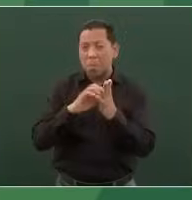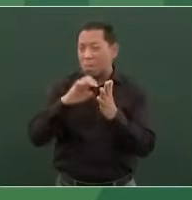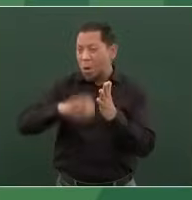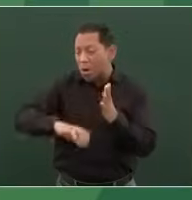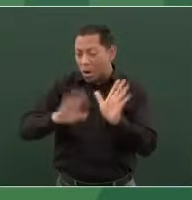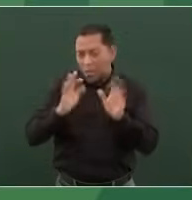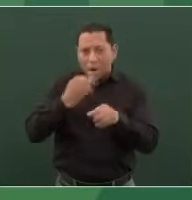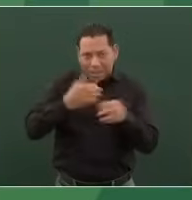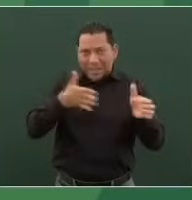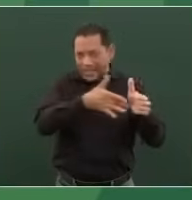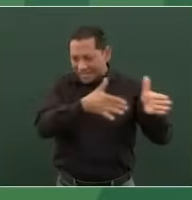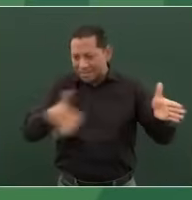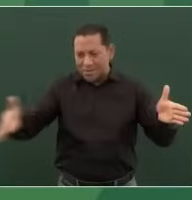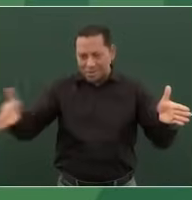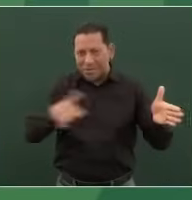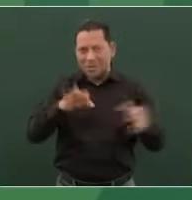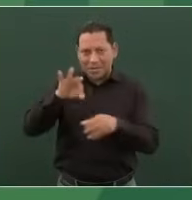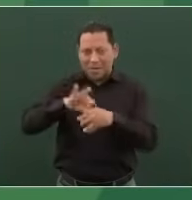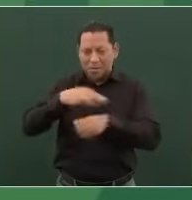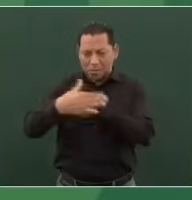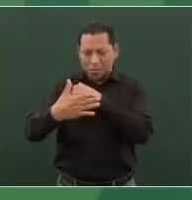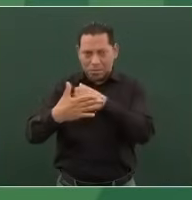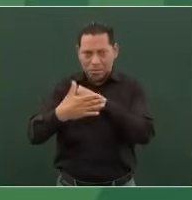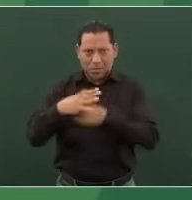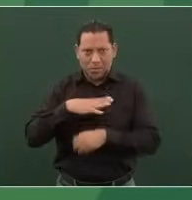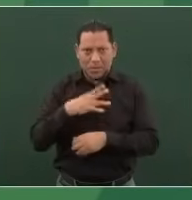ahora que hay elecciones, ¿no?